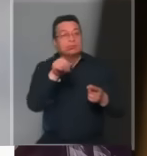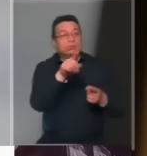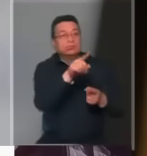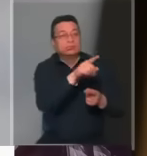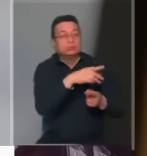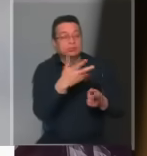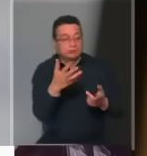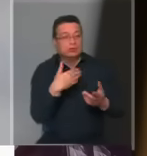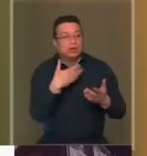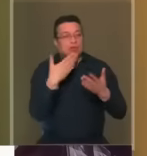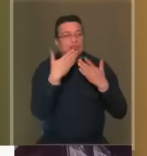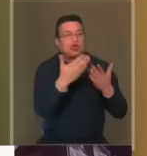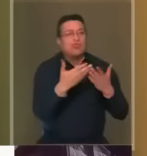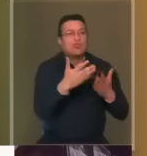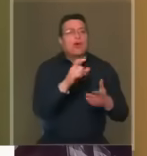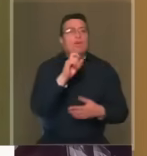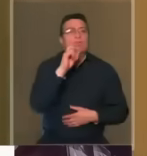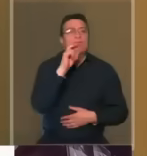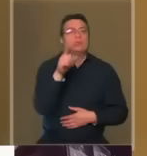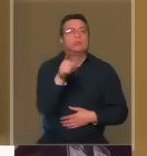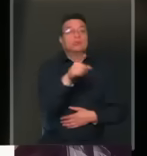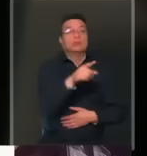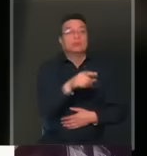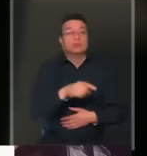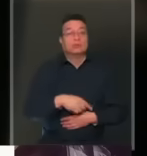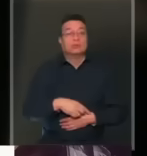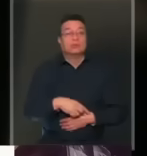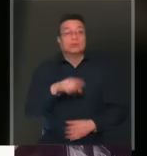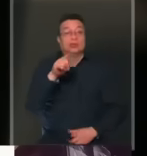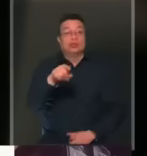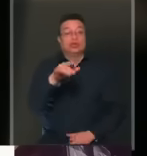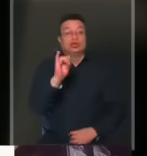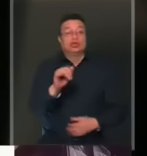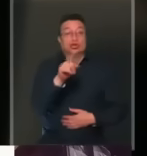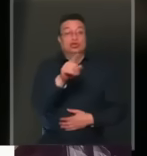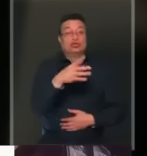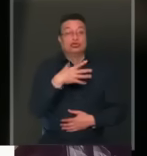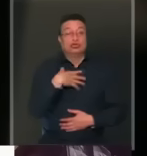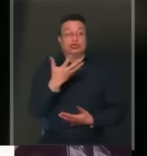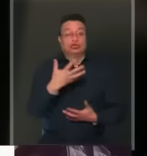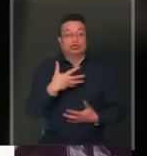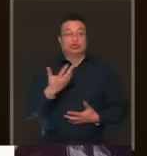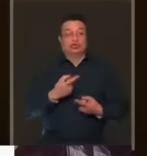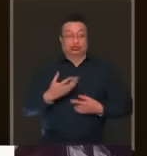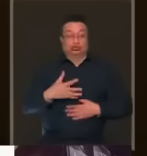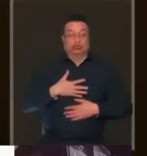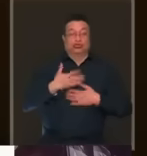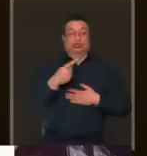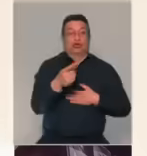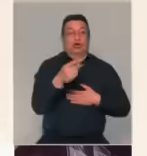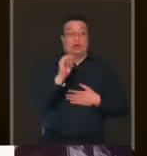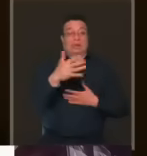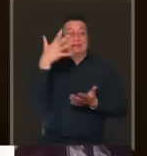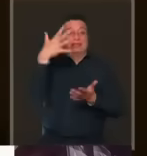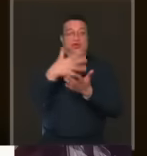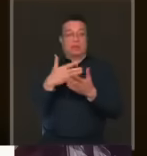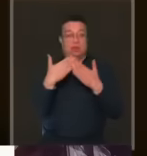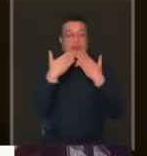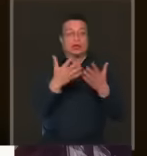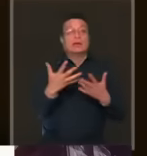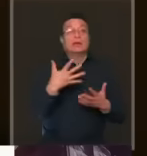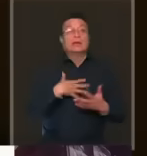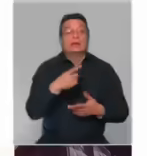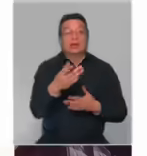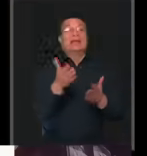indecentes ofrecimientos. ¿Me lo vas a modelar? Si te tocas así, sería 5000. ¿Qué más necesitas? Que te quites